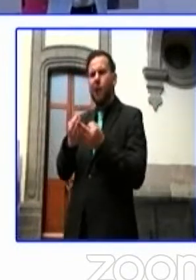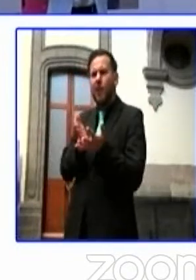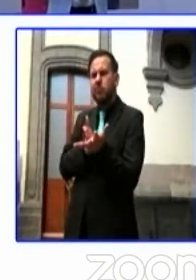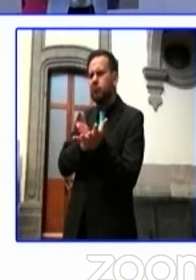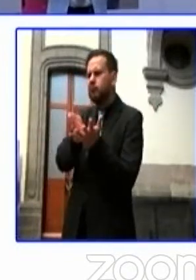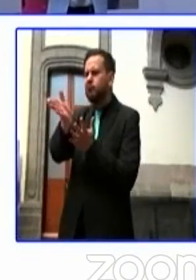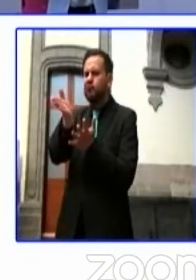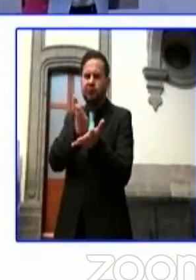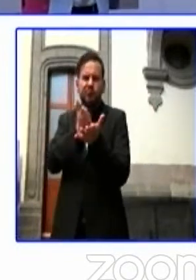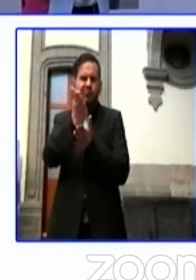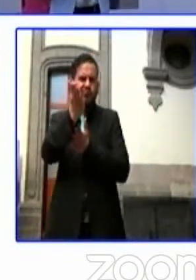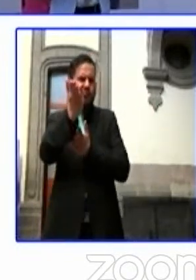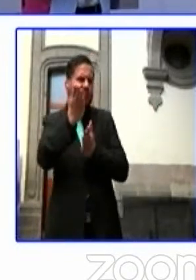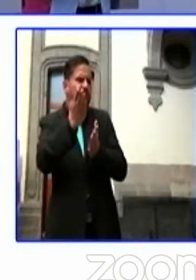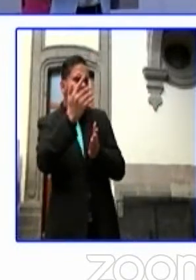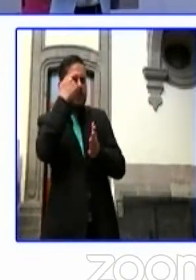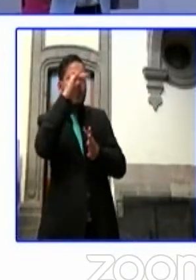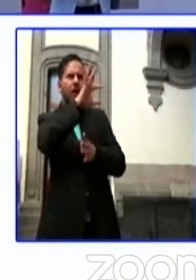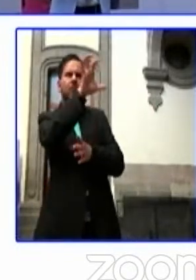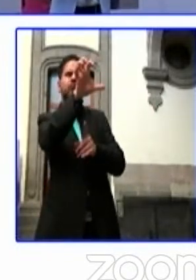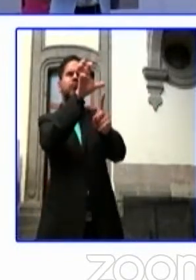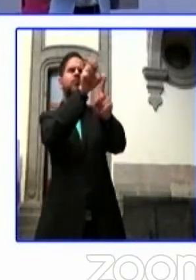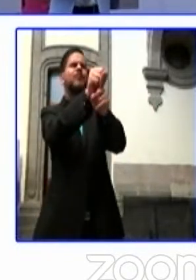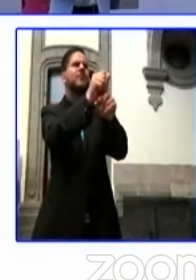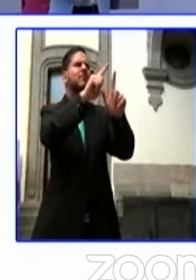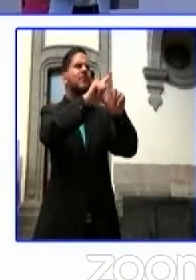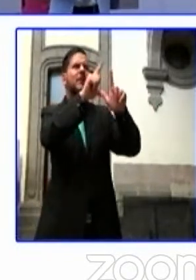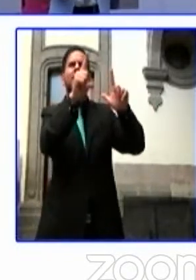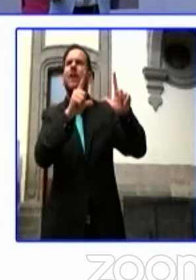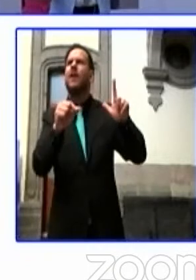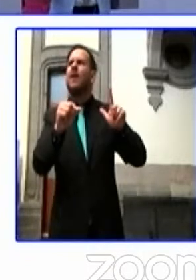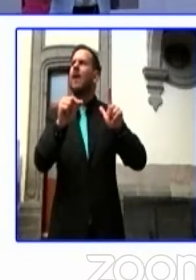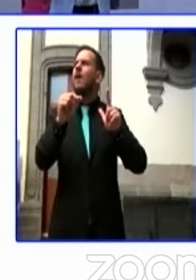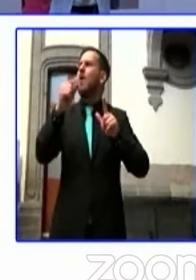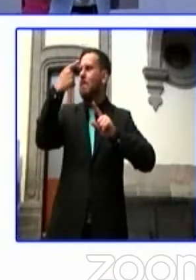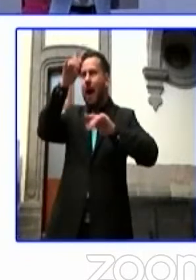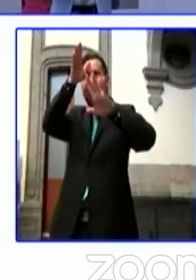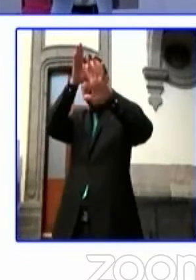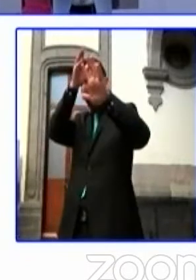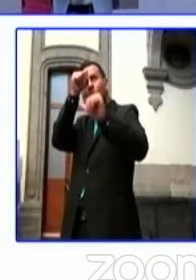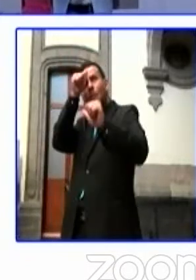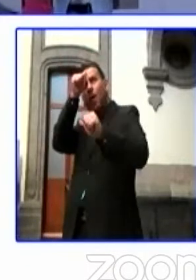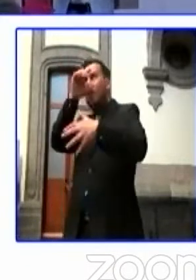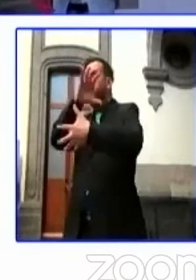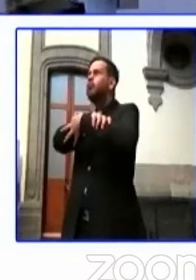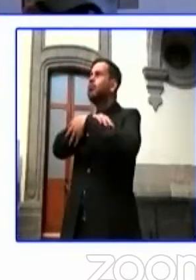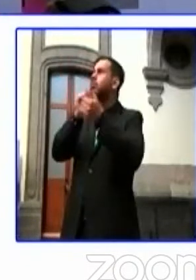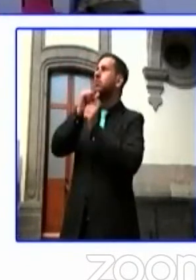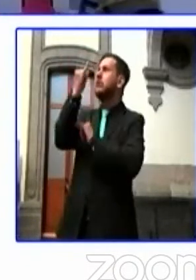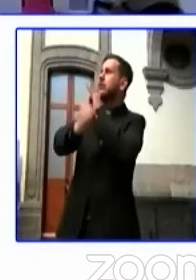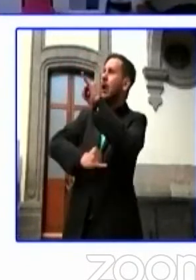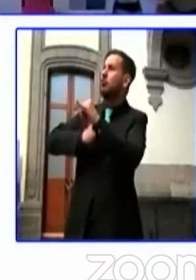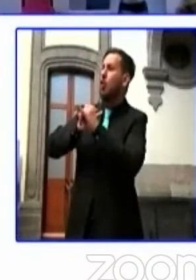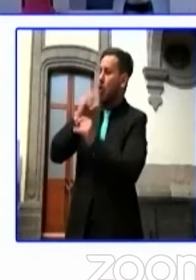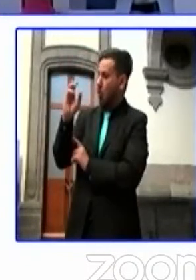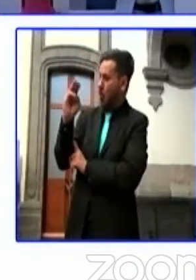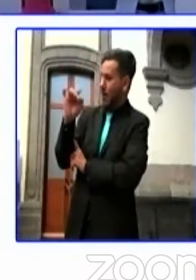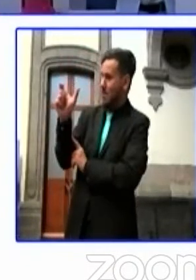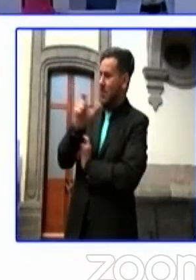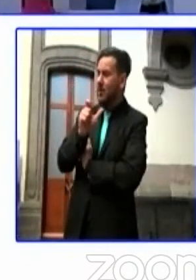una ruta nacional para cumplir con este tratado internacional. De ahí que Coamex haya elegido